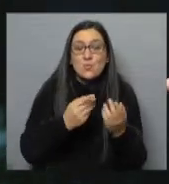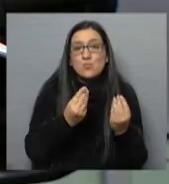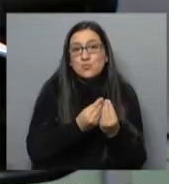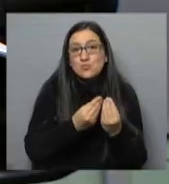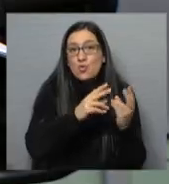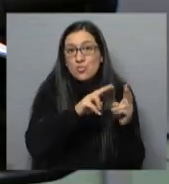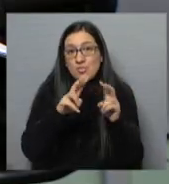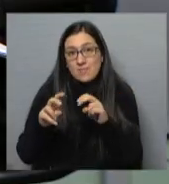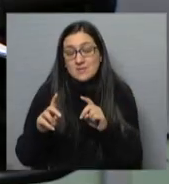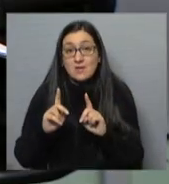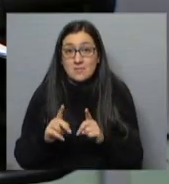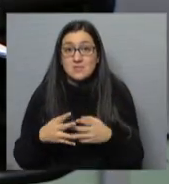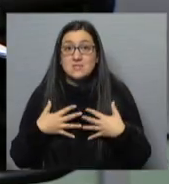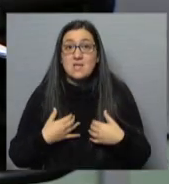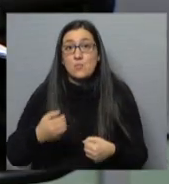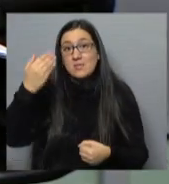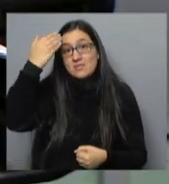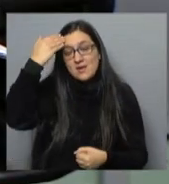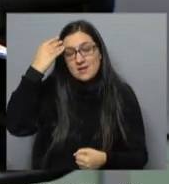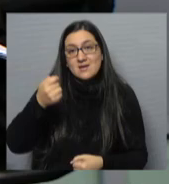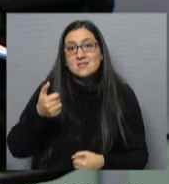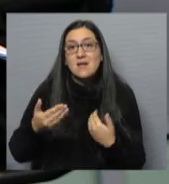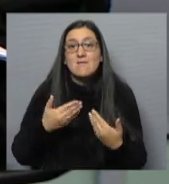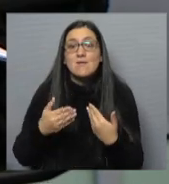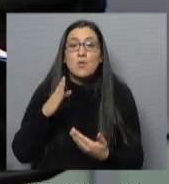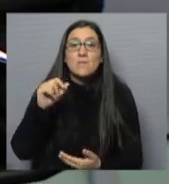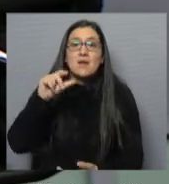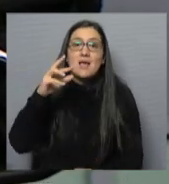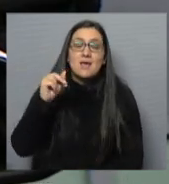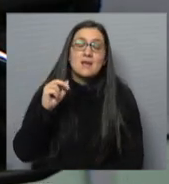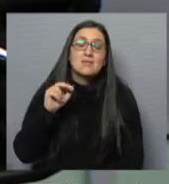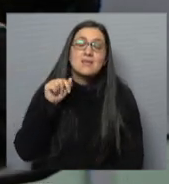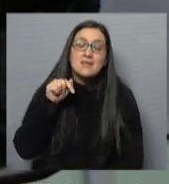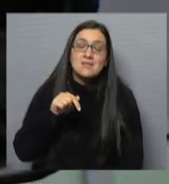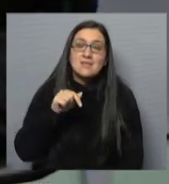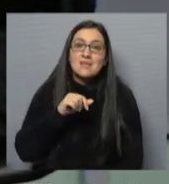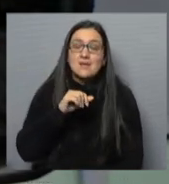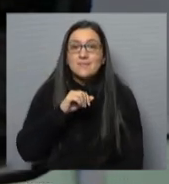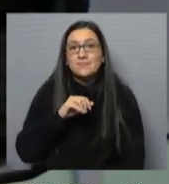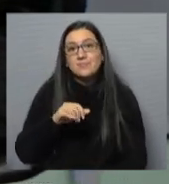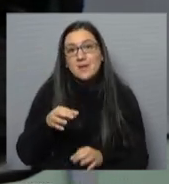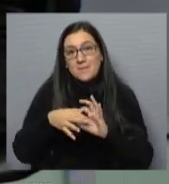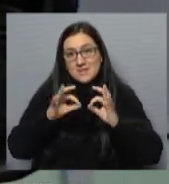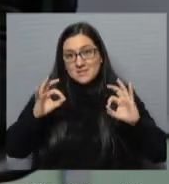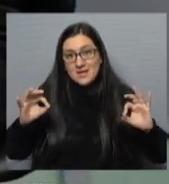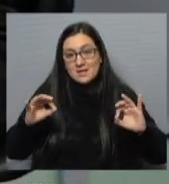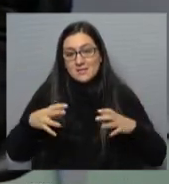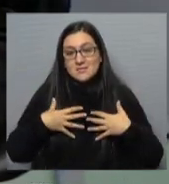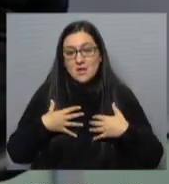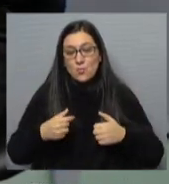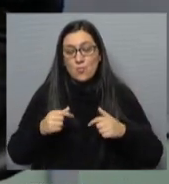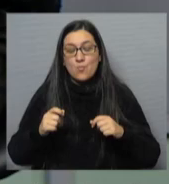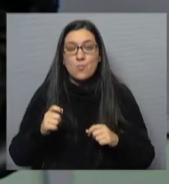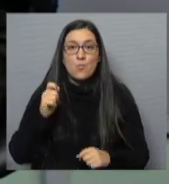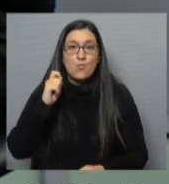entre ellos de salud mental. Recién estábamos hablando con Pilar de lo que fue este mensaje que emitió Salud Pública, donde algunos comunicadores